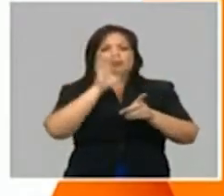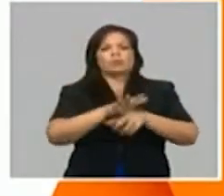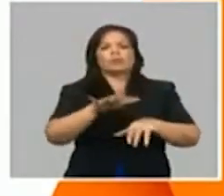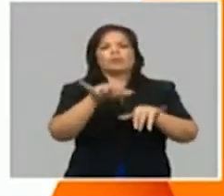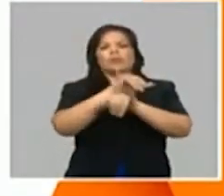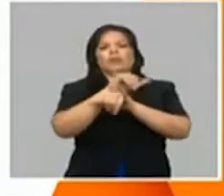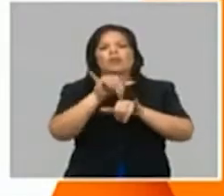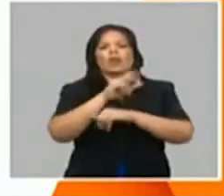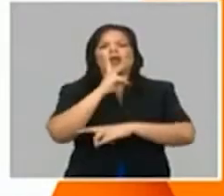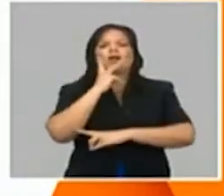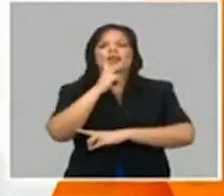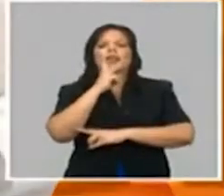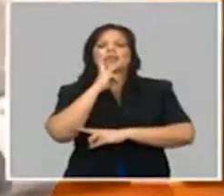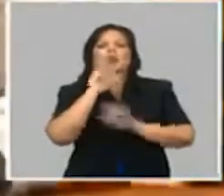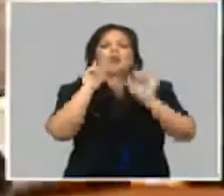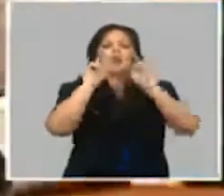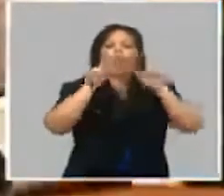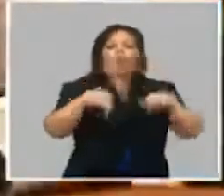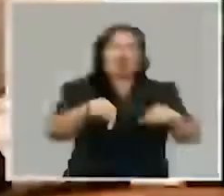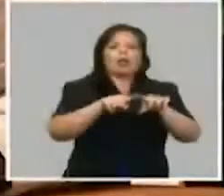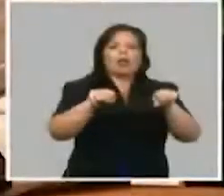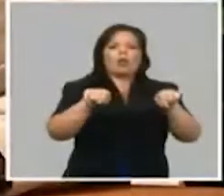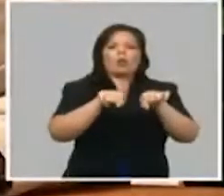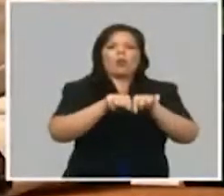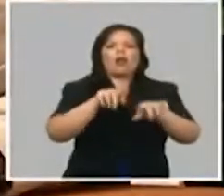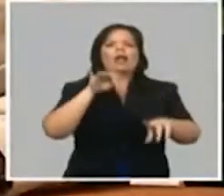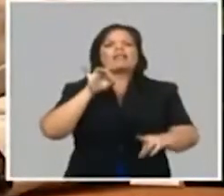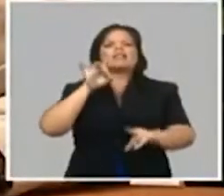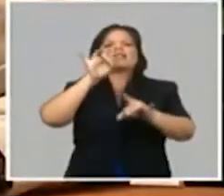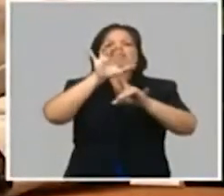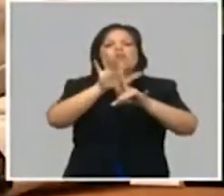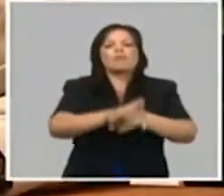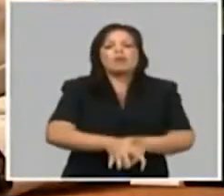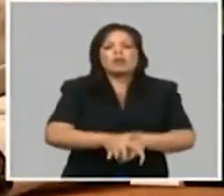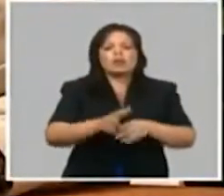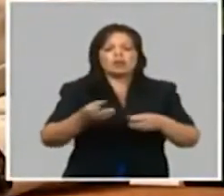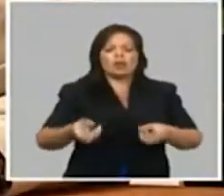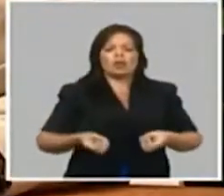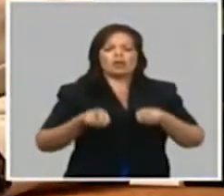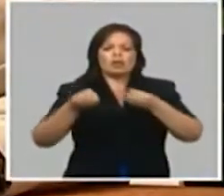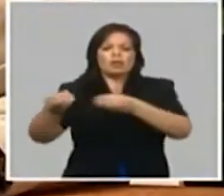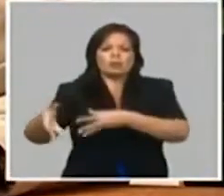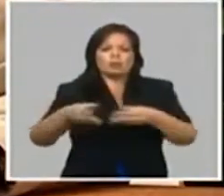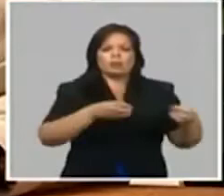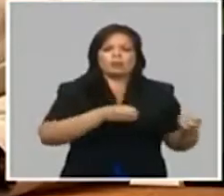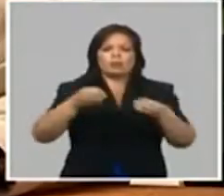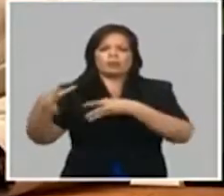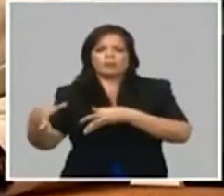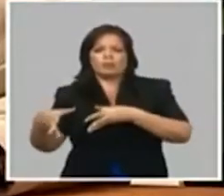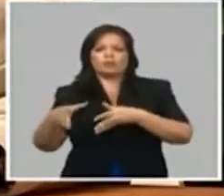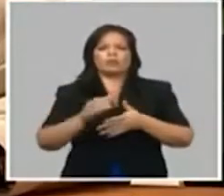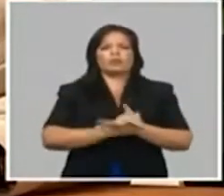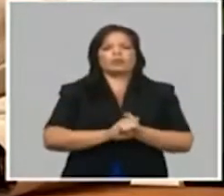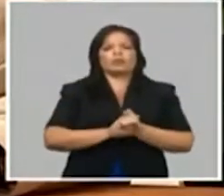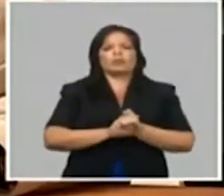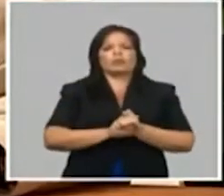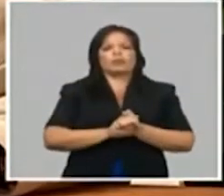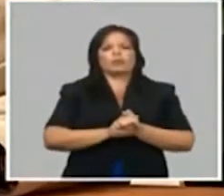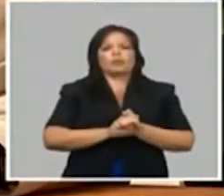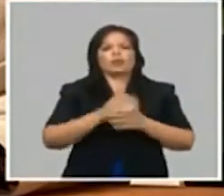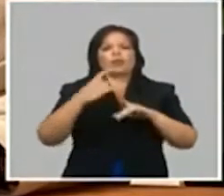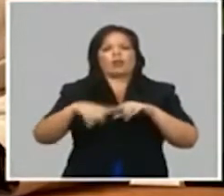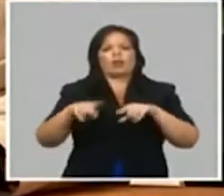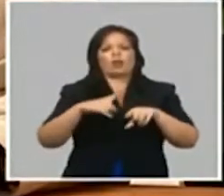atención presencial en los lugares donde se inician los despachos, y en la tercera fase el resto de las oficinas